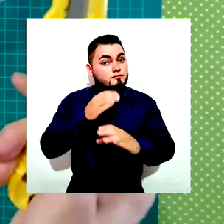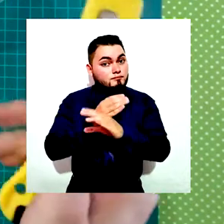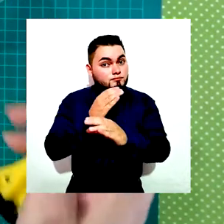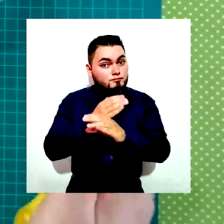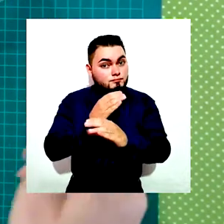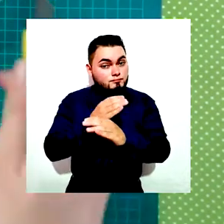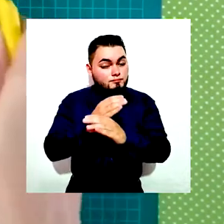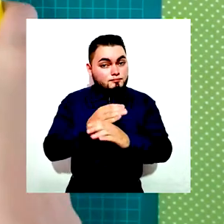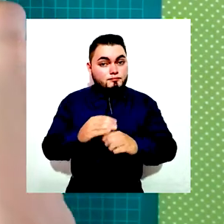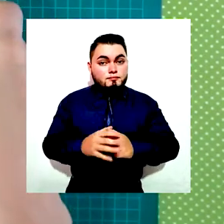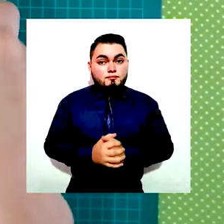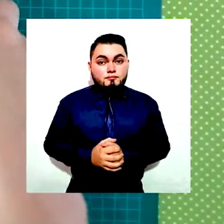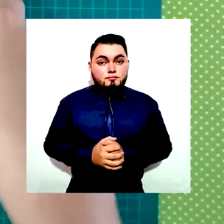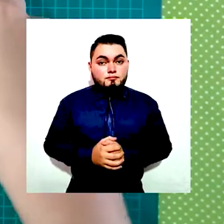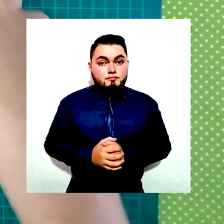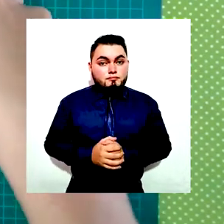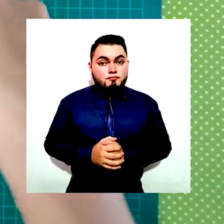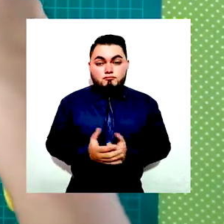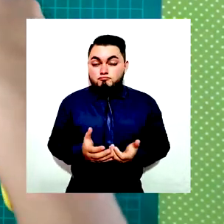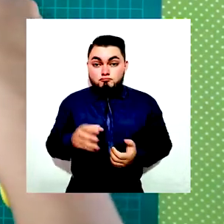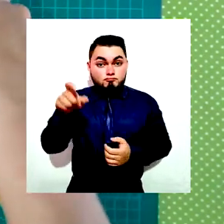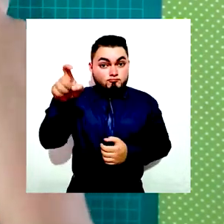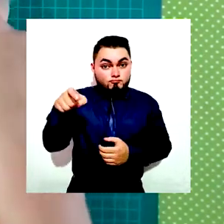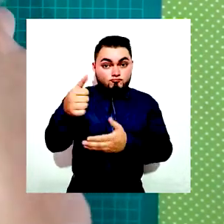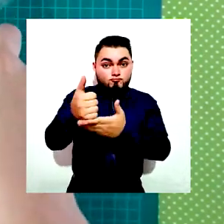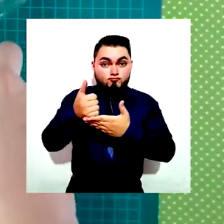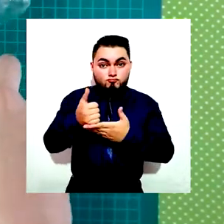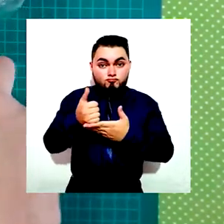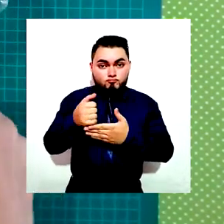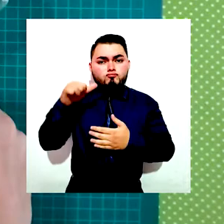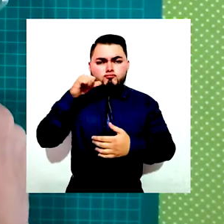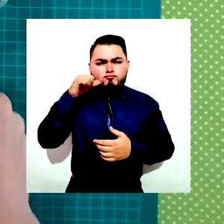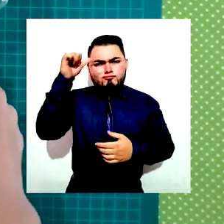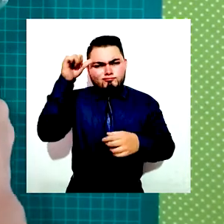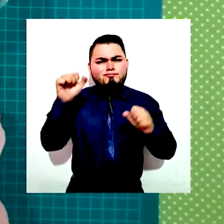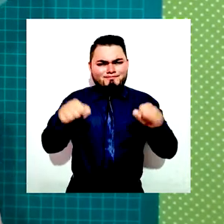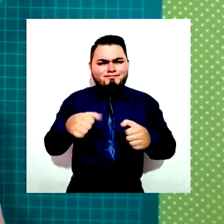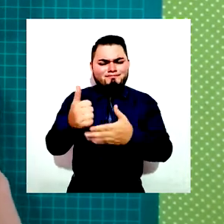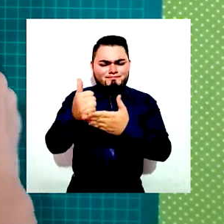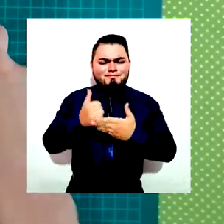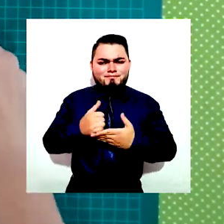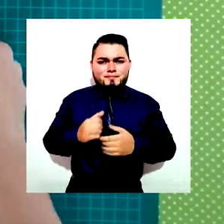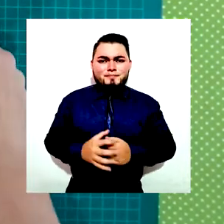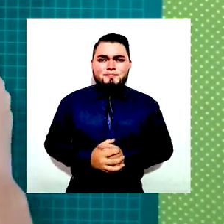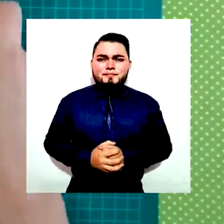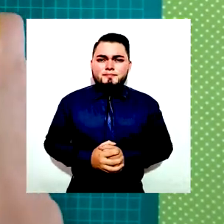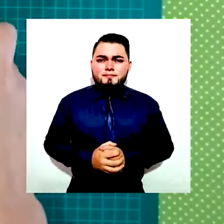Ten cuidado al cortarla. Si crees necesitar ayuda, pídela a un adulto.